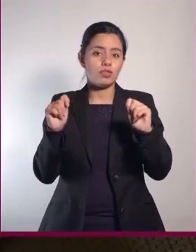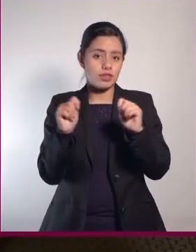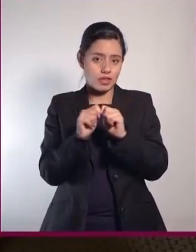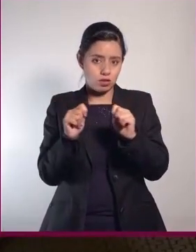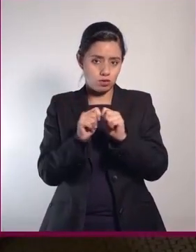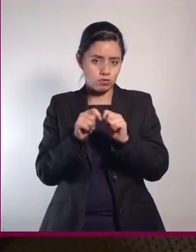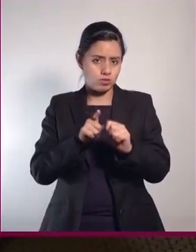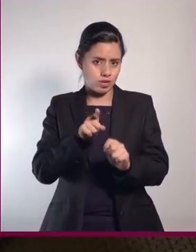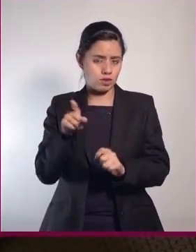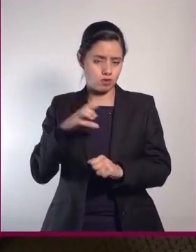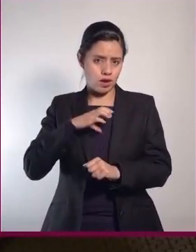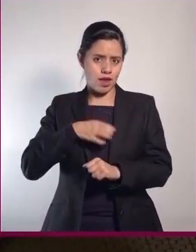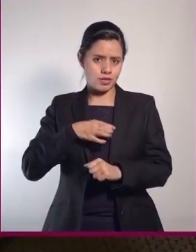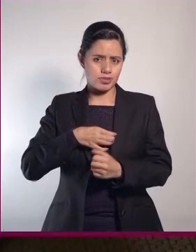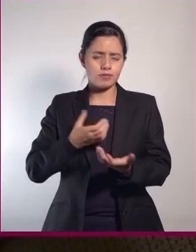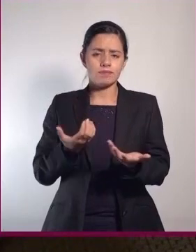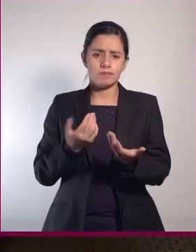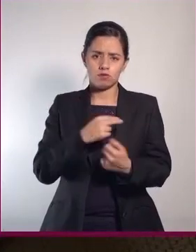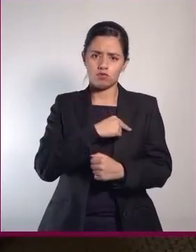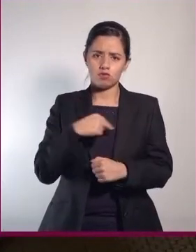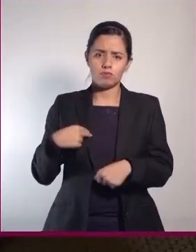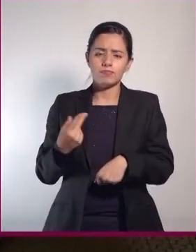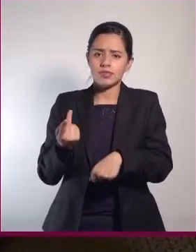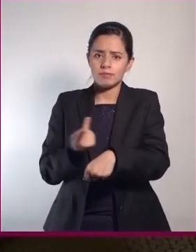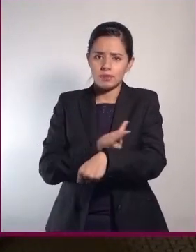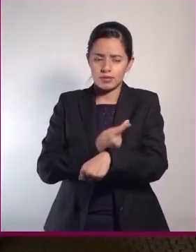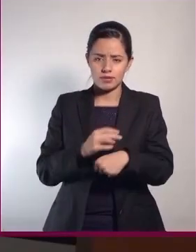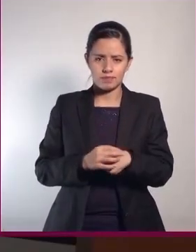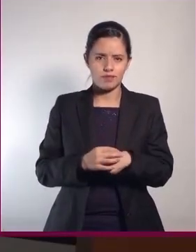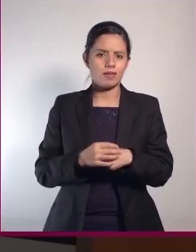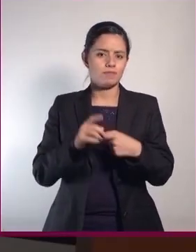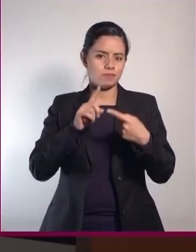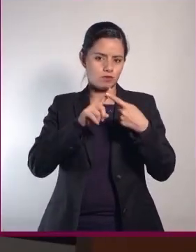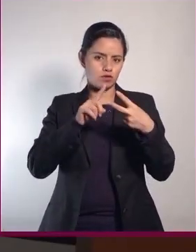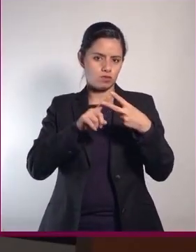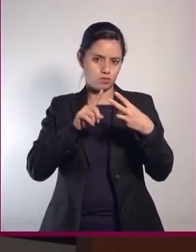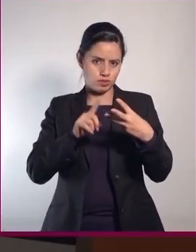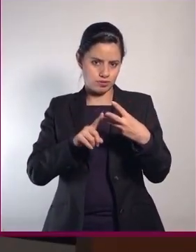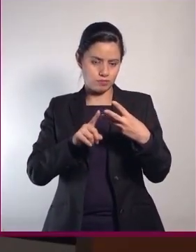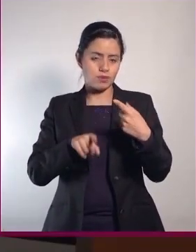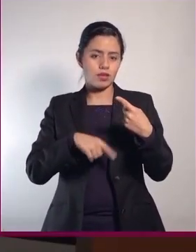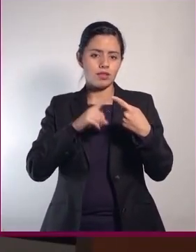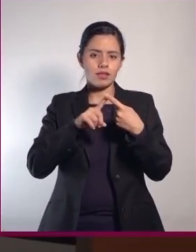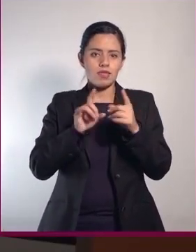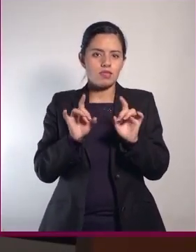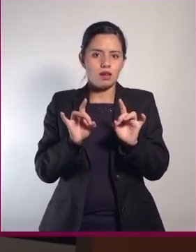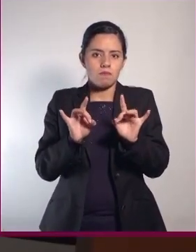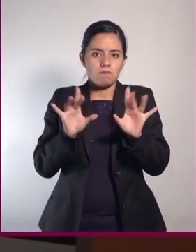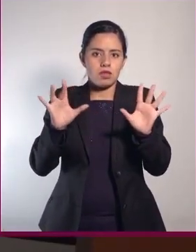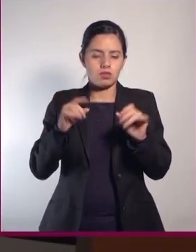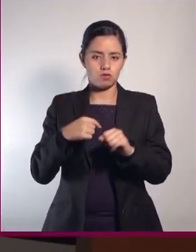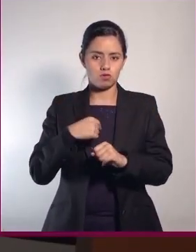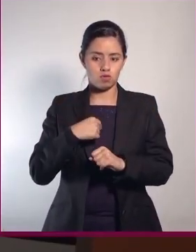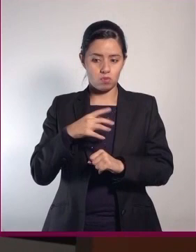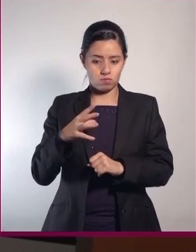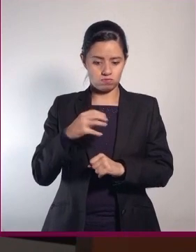3 categorías. Las personas que desarrollan un cáncer de manera esporádica, aquellos que tienen una predisposición un